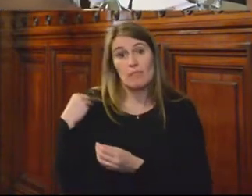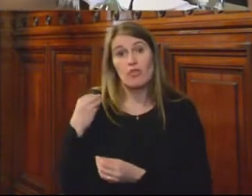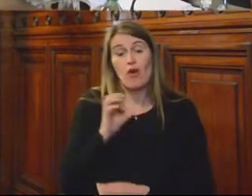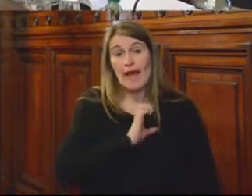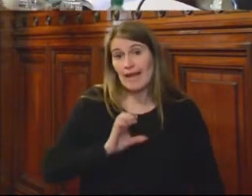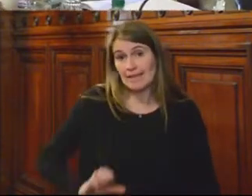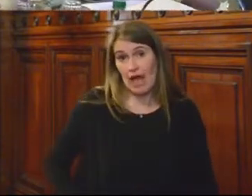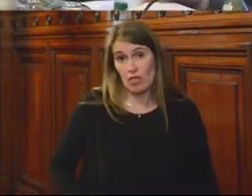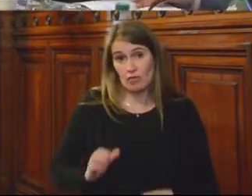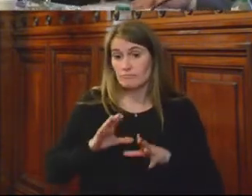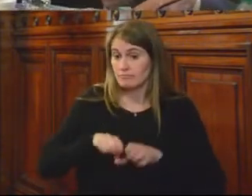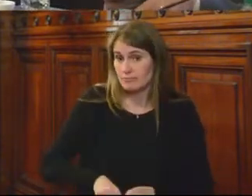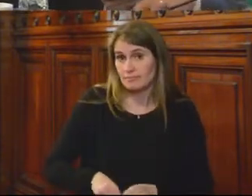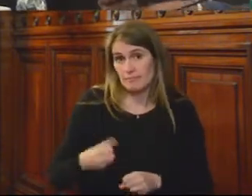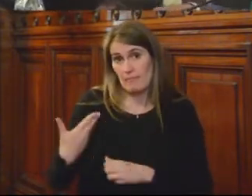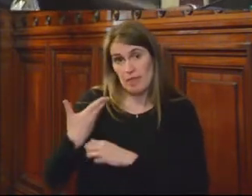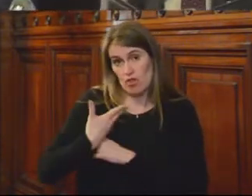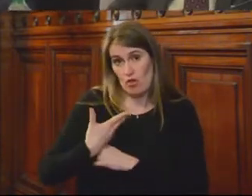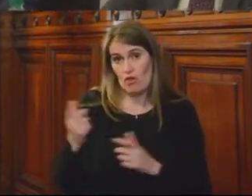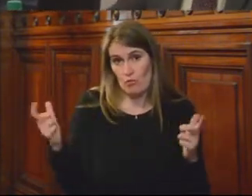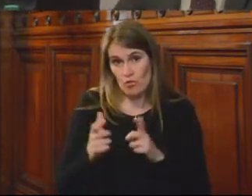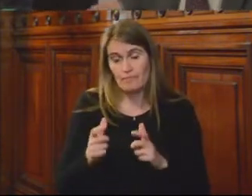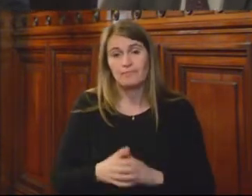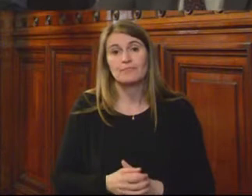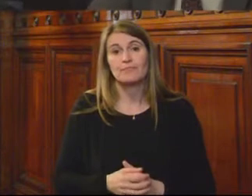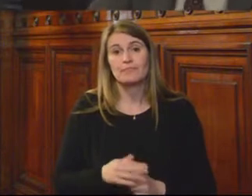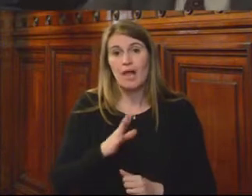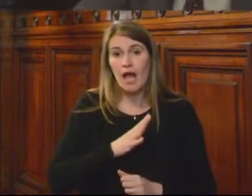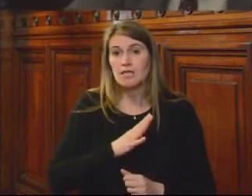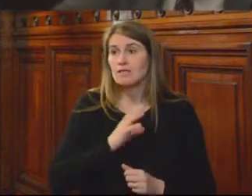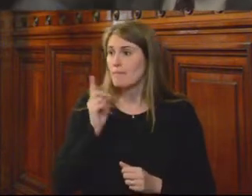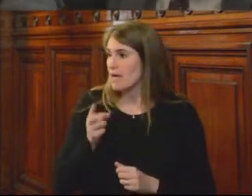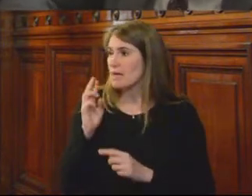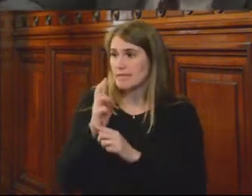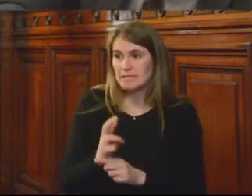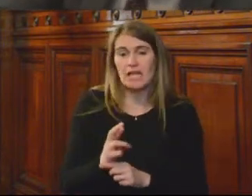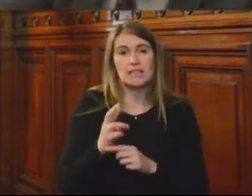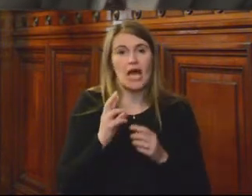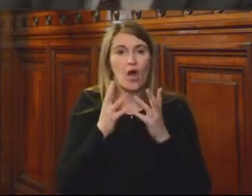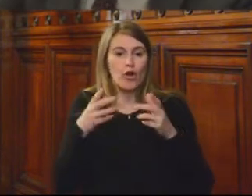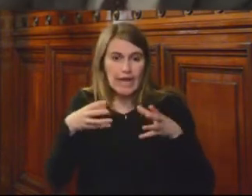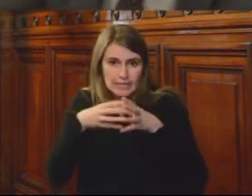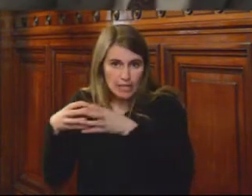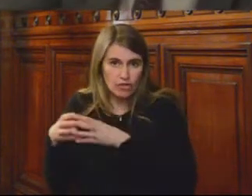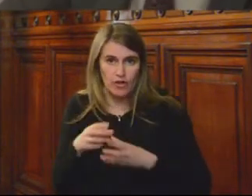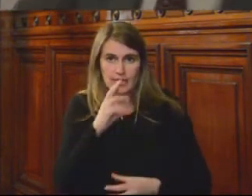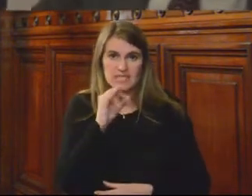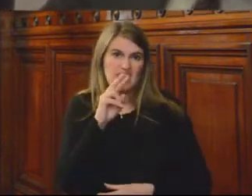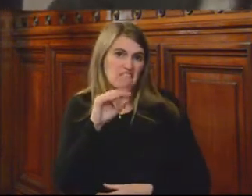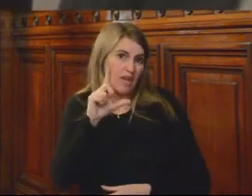Estado. Nos acompaña también la representación de organizaciones de la sociedad civil invitadas.